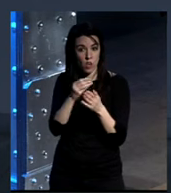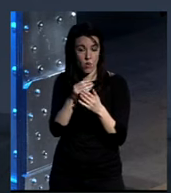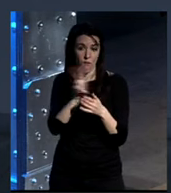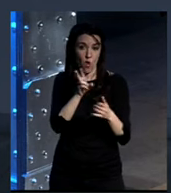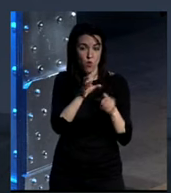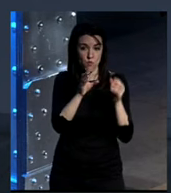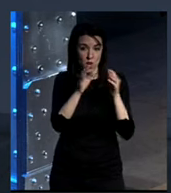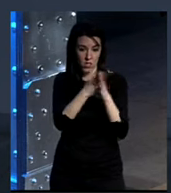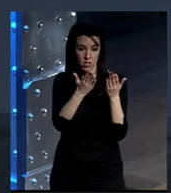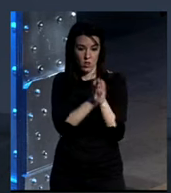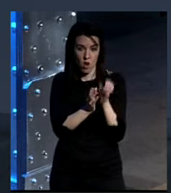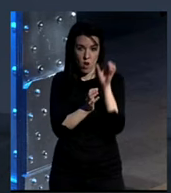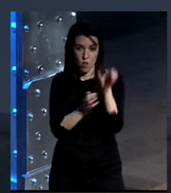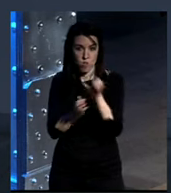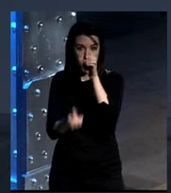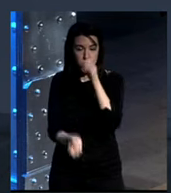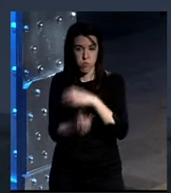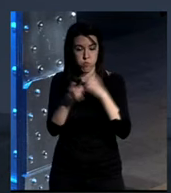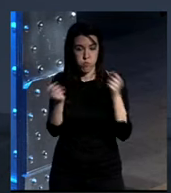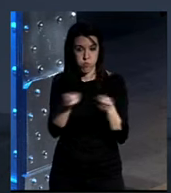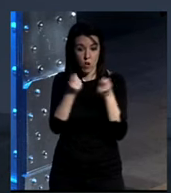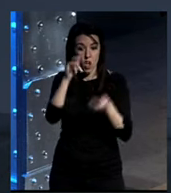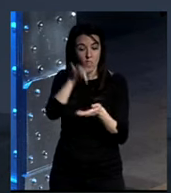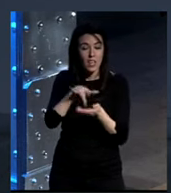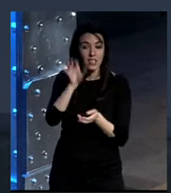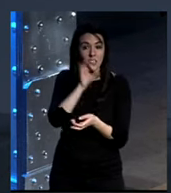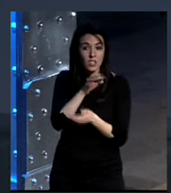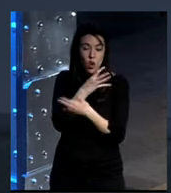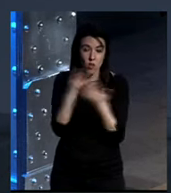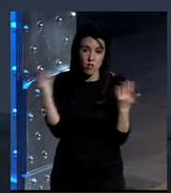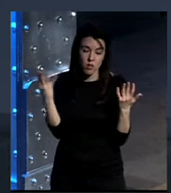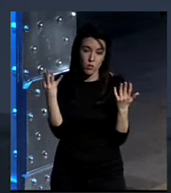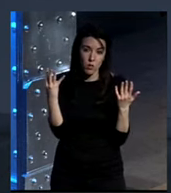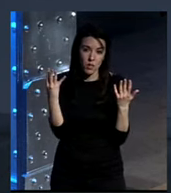Y bueno, pues cuando llegó el siglo XIX,